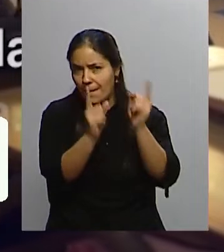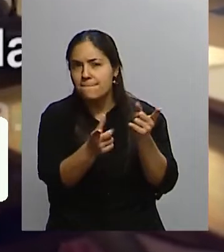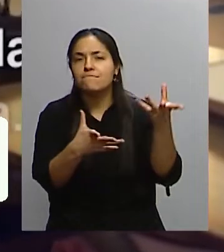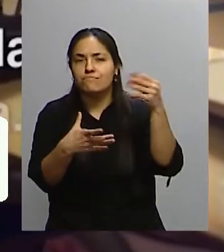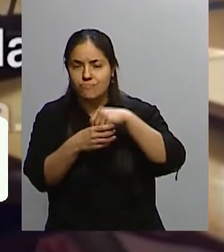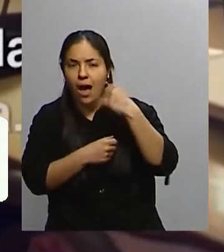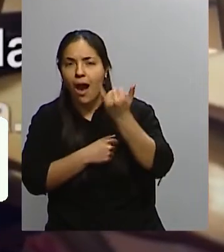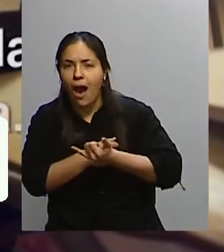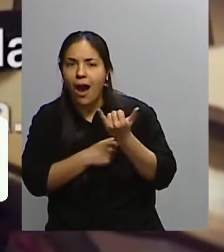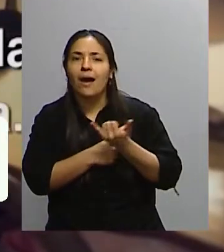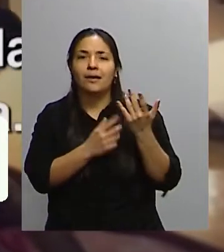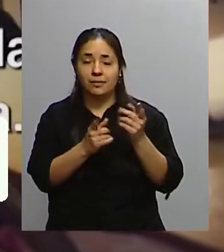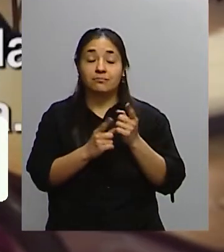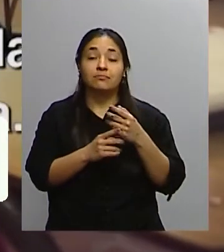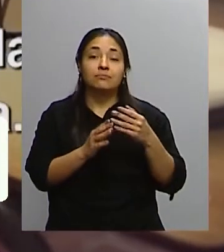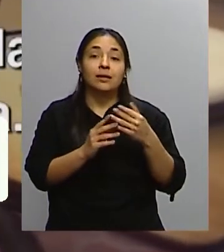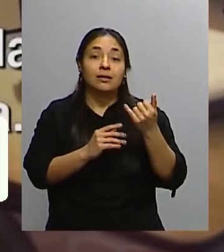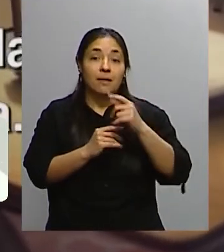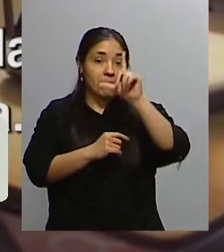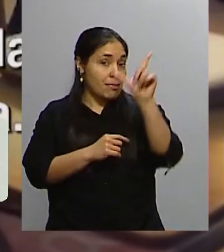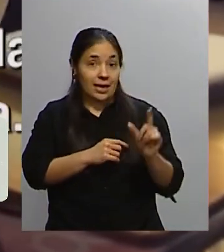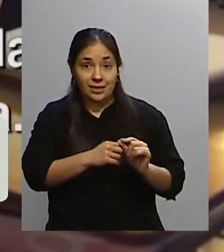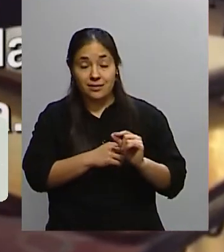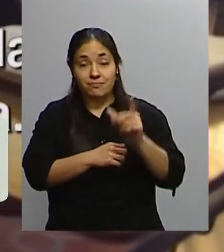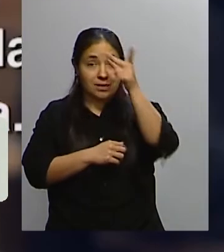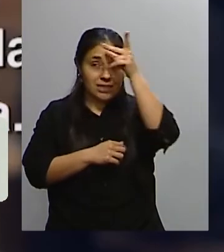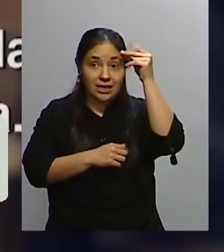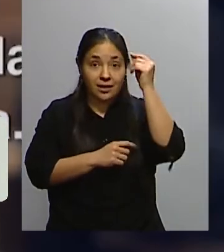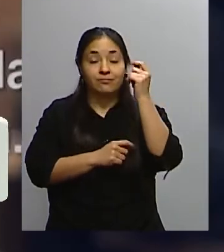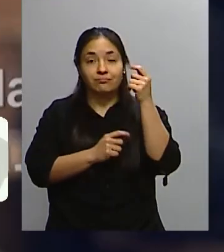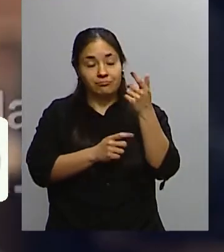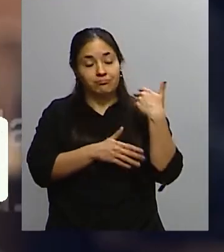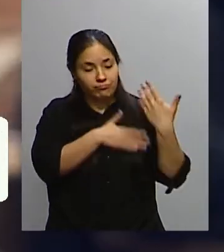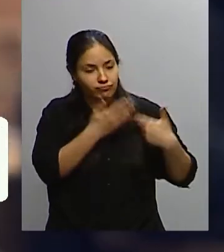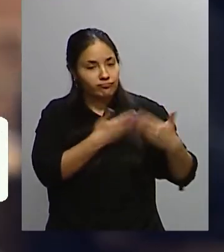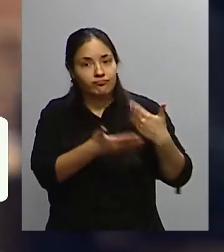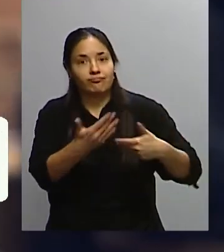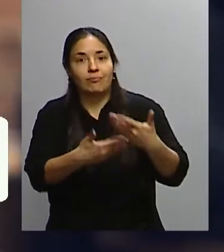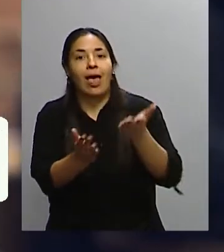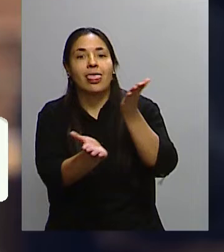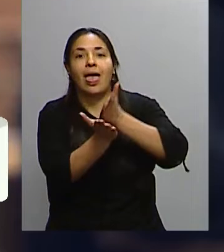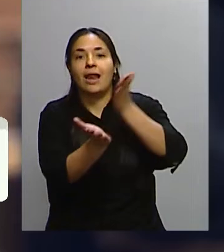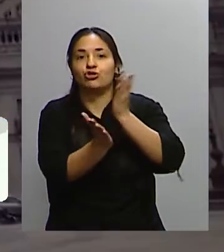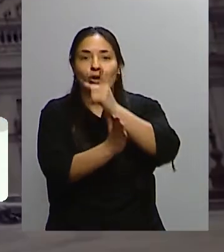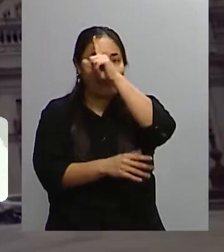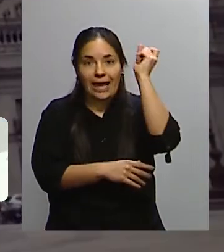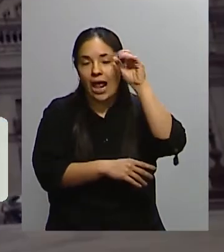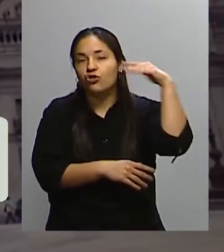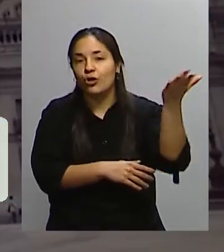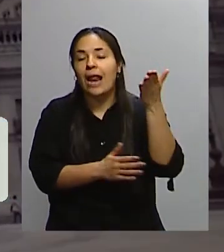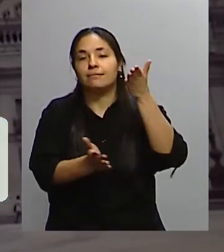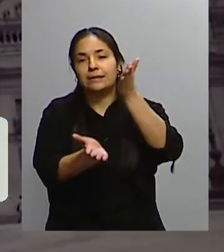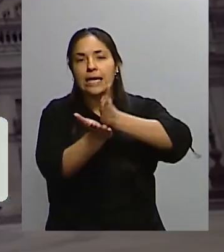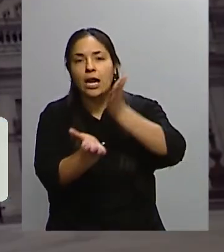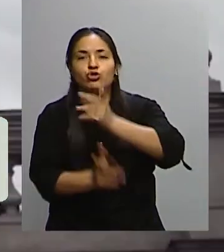que además pone al día al país en relación a las obligaciones que tiene en el derecho internacional de los derechos humanos respecto